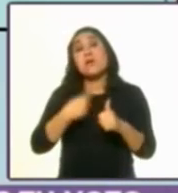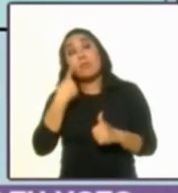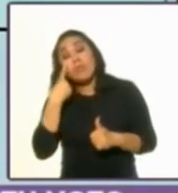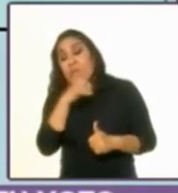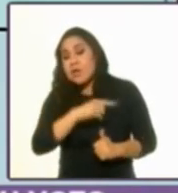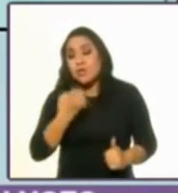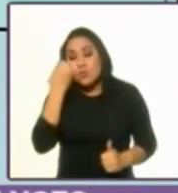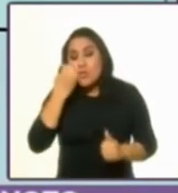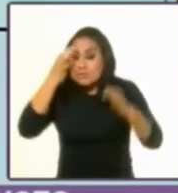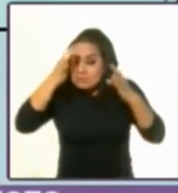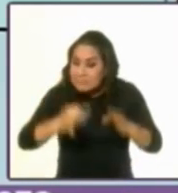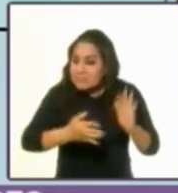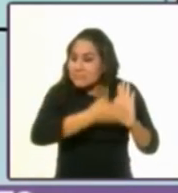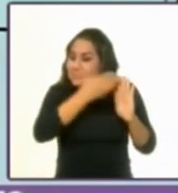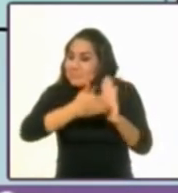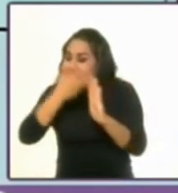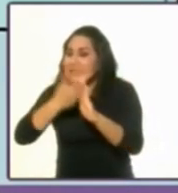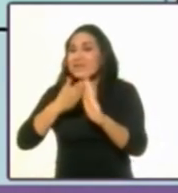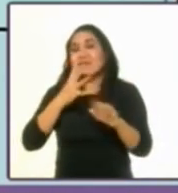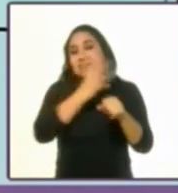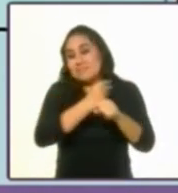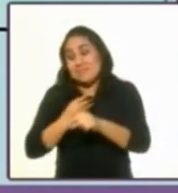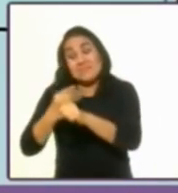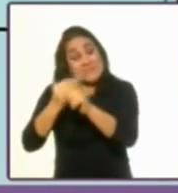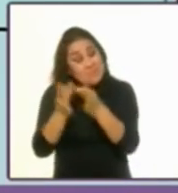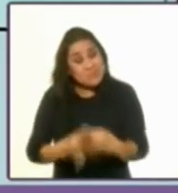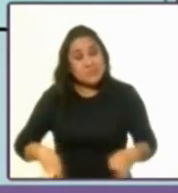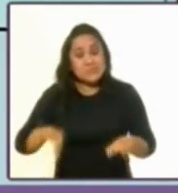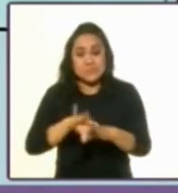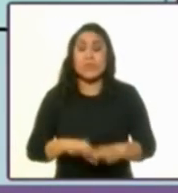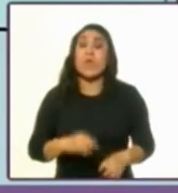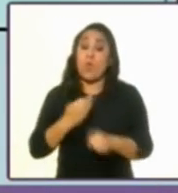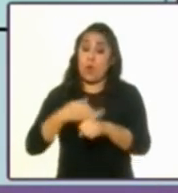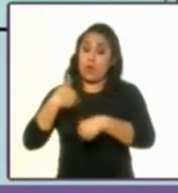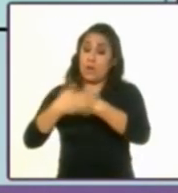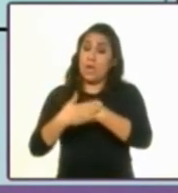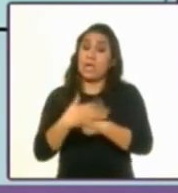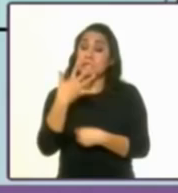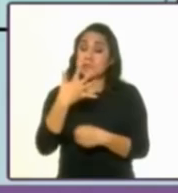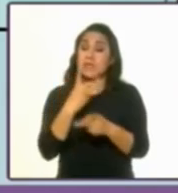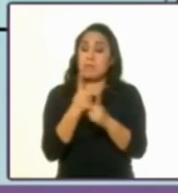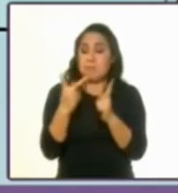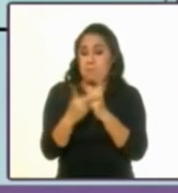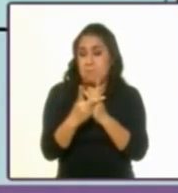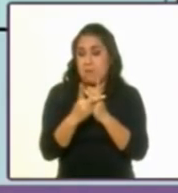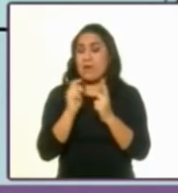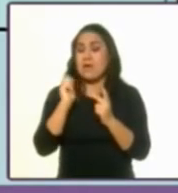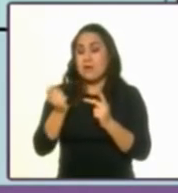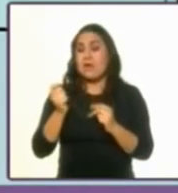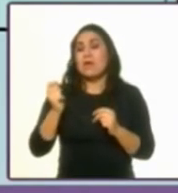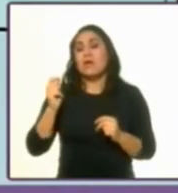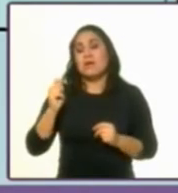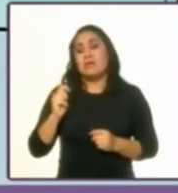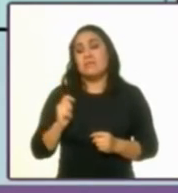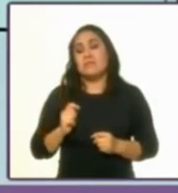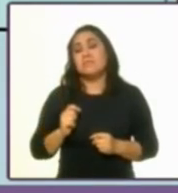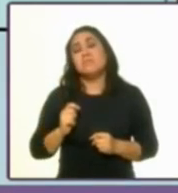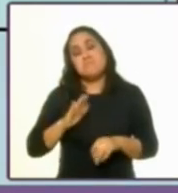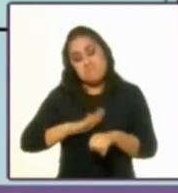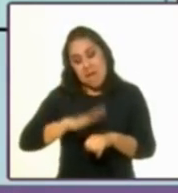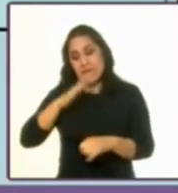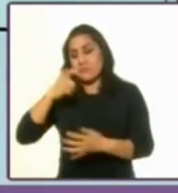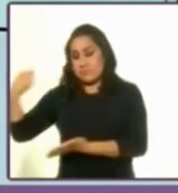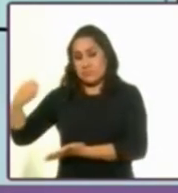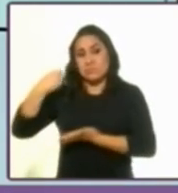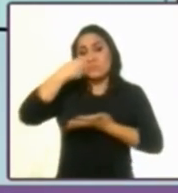en el mantenimiento de las escuelas vamos a hacer cinco preparatorias más del instituto de educación media superior vamos a darle más recursos